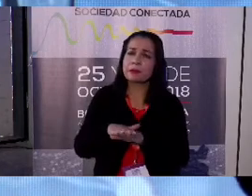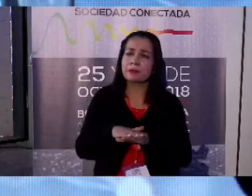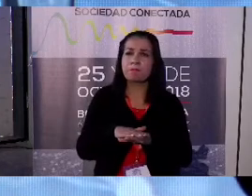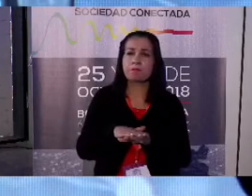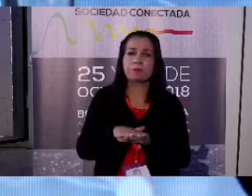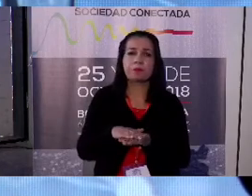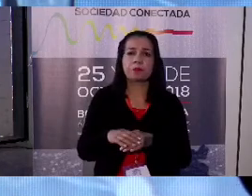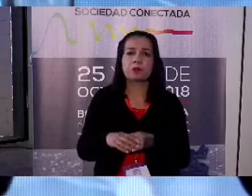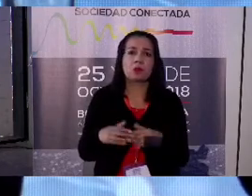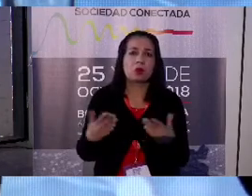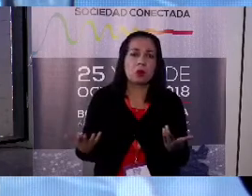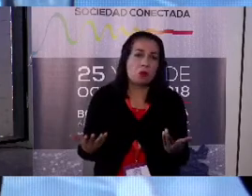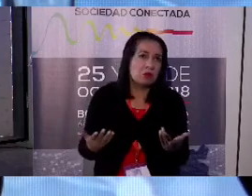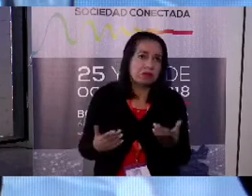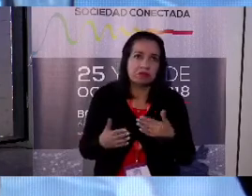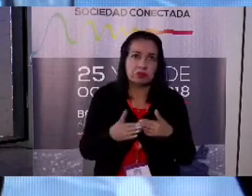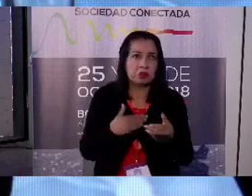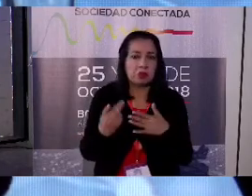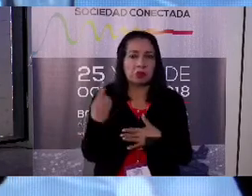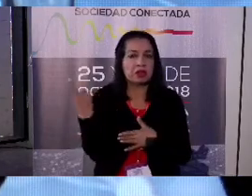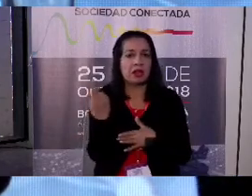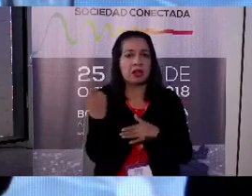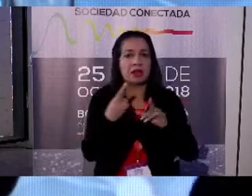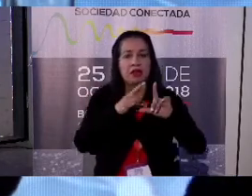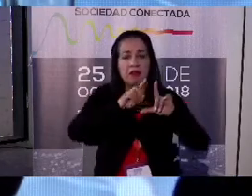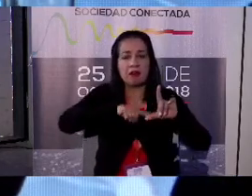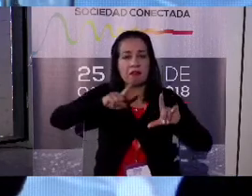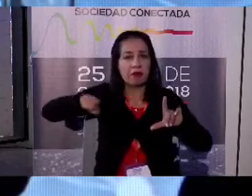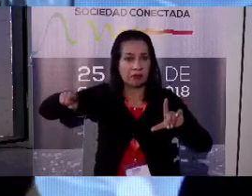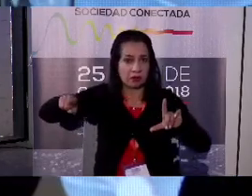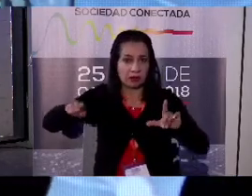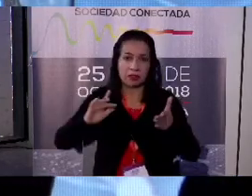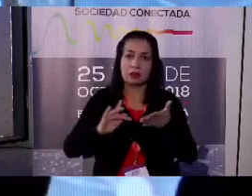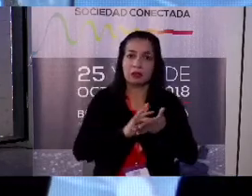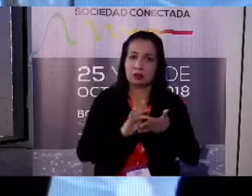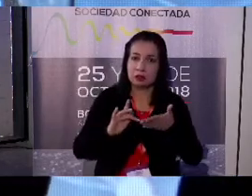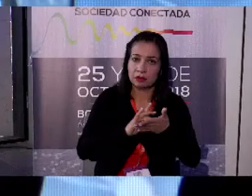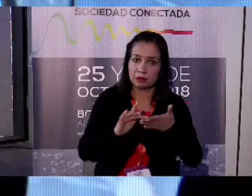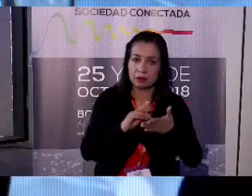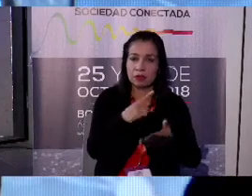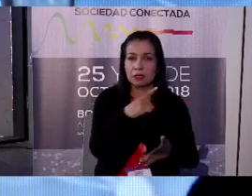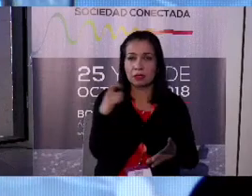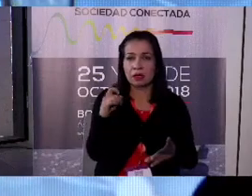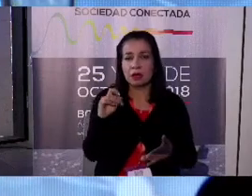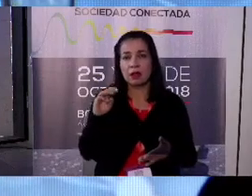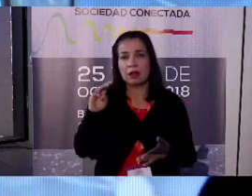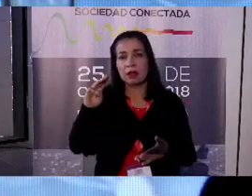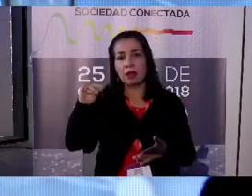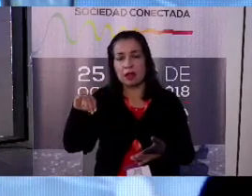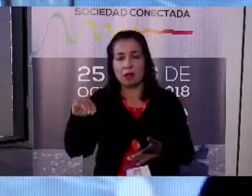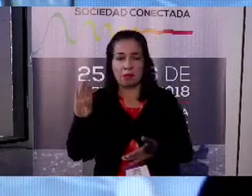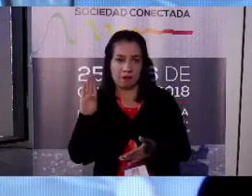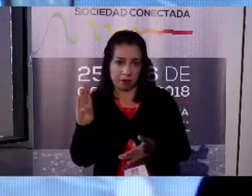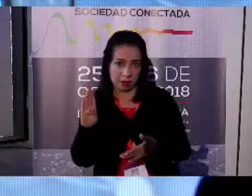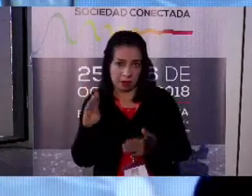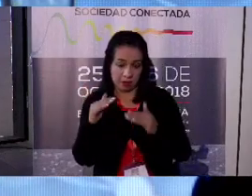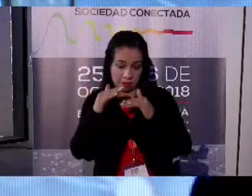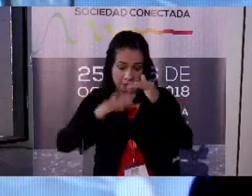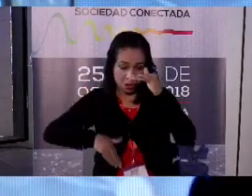eh No importa la frecuencia todo dispositivo de menor de 100 mw no necesita licencia